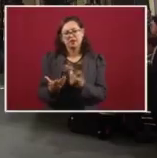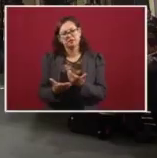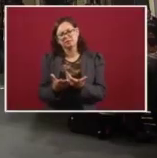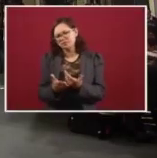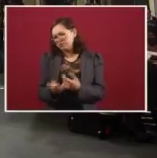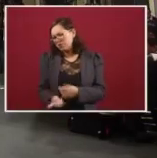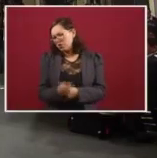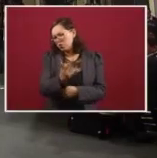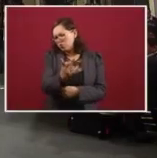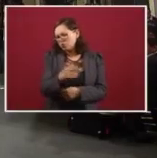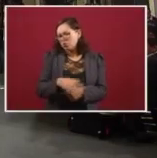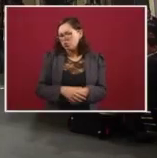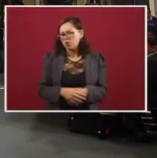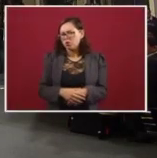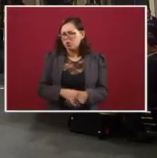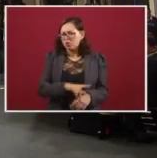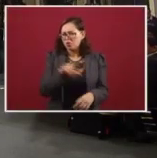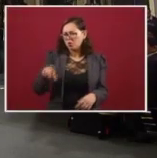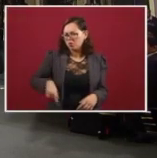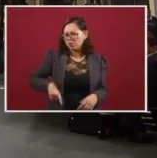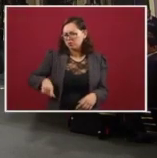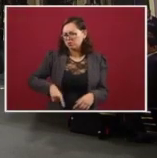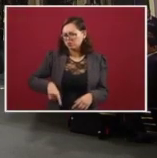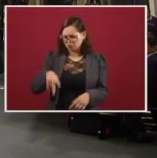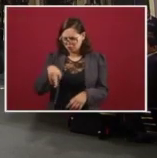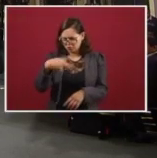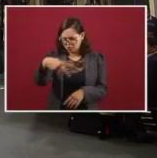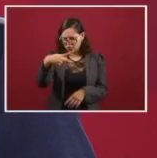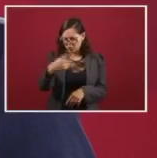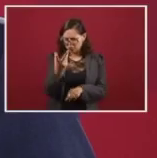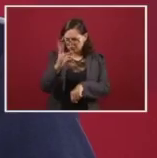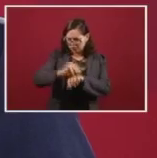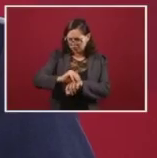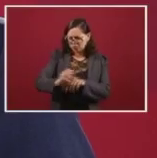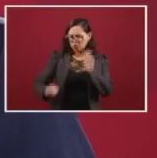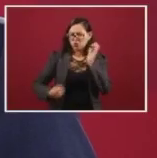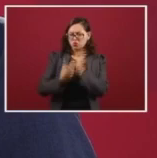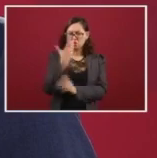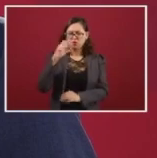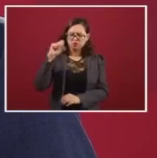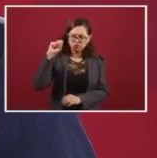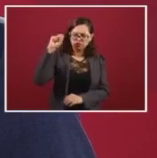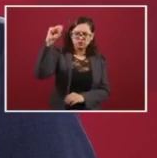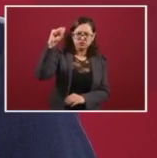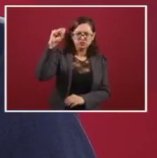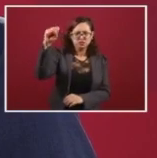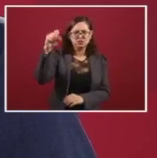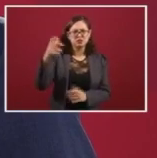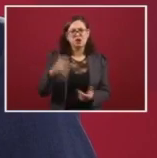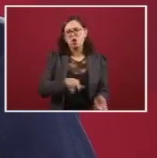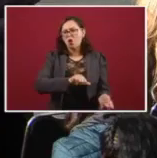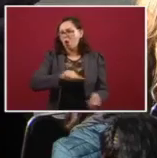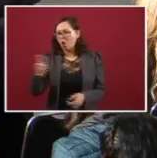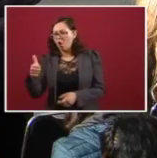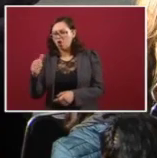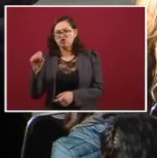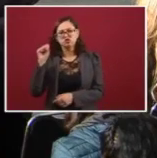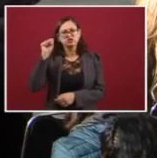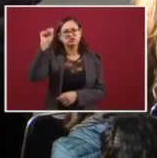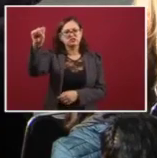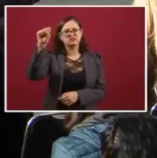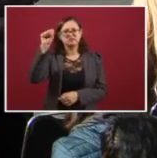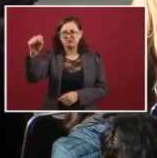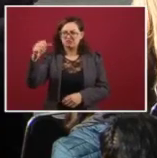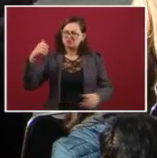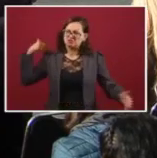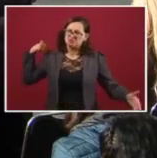disposición para que lleguen nuevos líderes sindicales y de esta forma terminar con los viejos líderes charros que durante 40